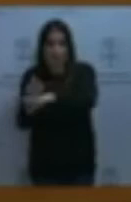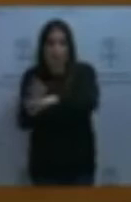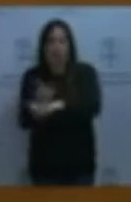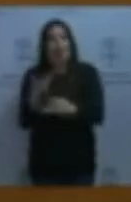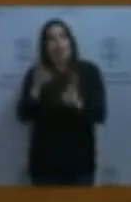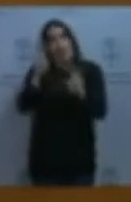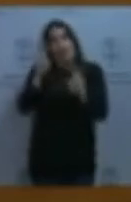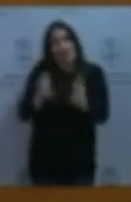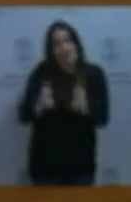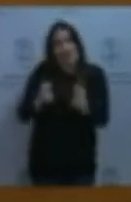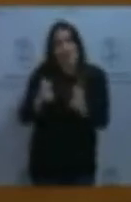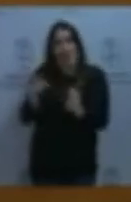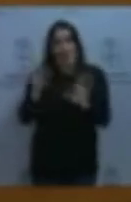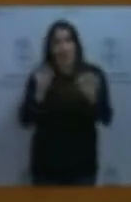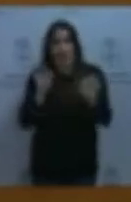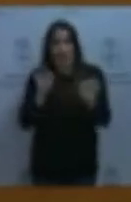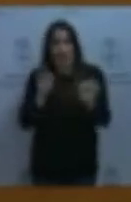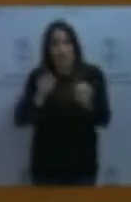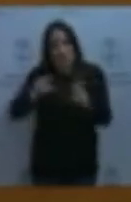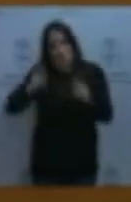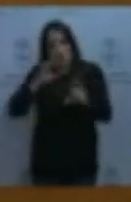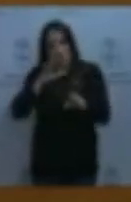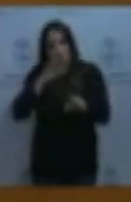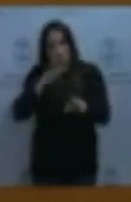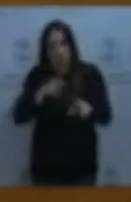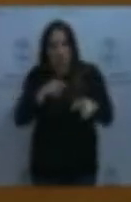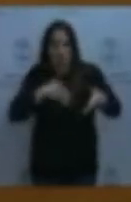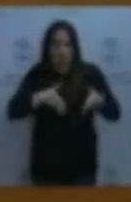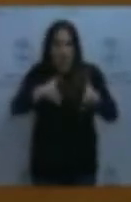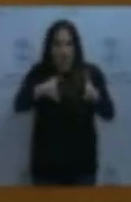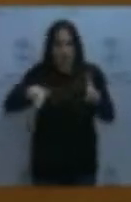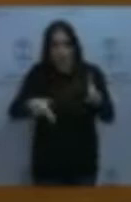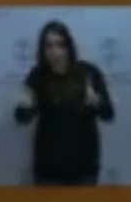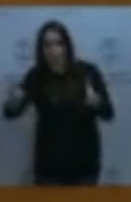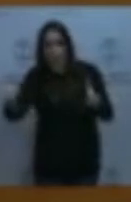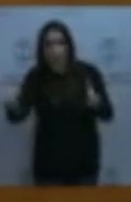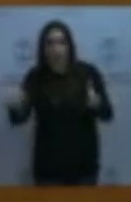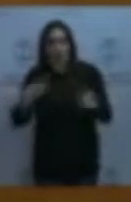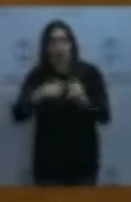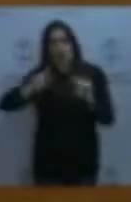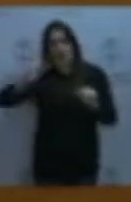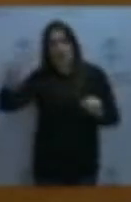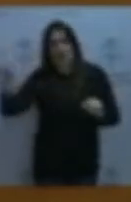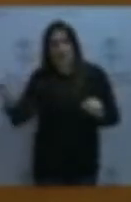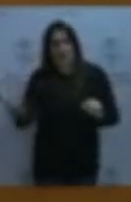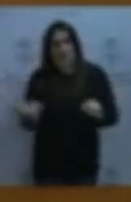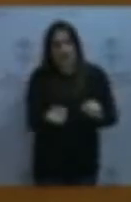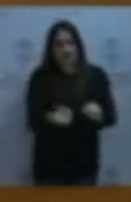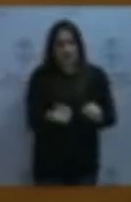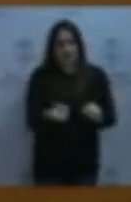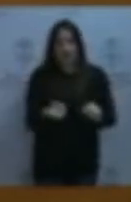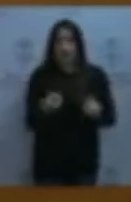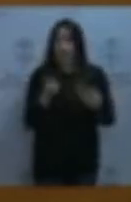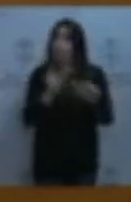de alternativa al actual trazado, son muchas las cosas que pasaron. La mayoría de ellas,